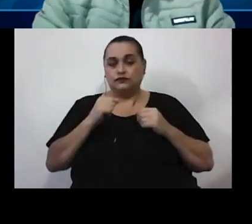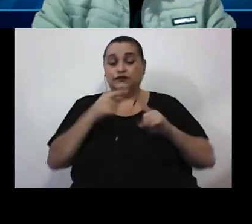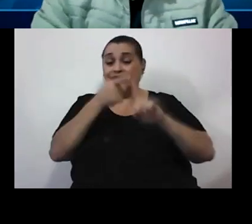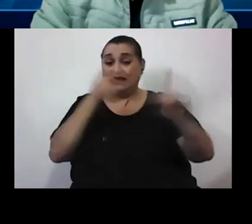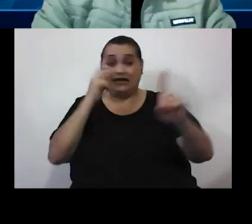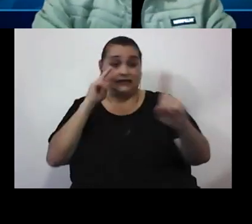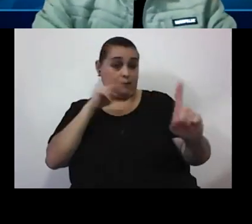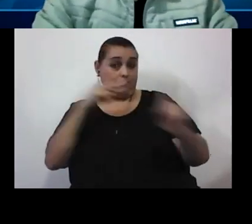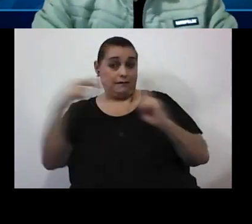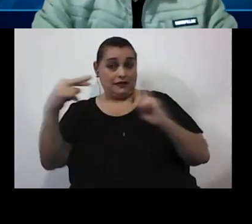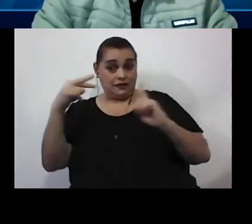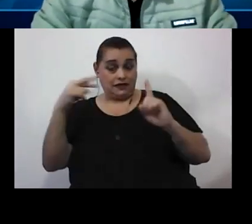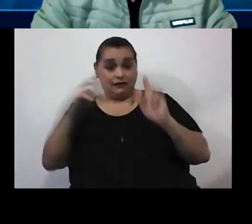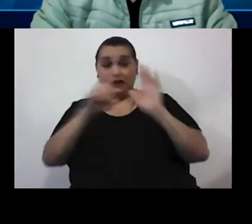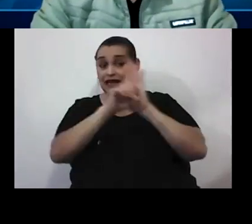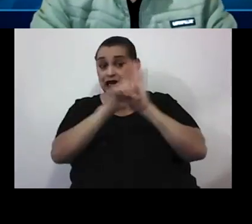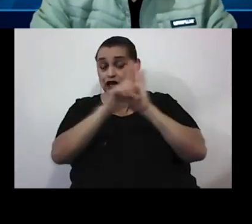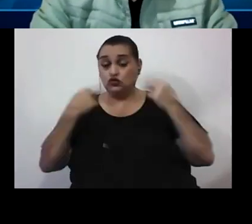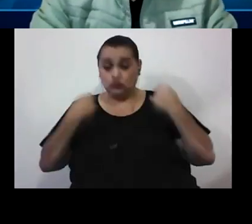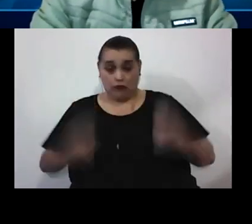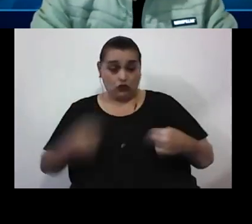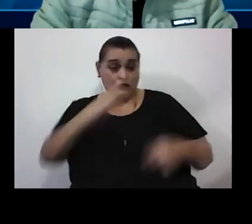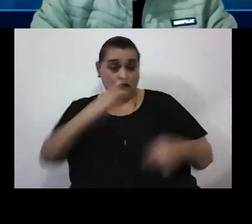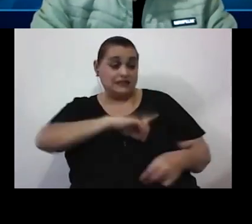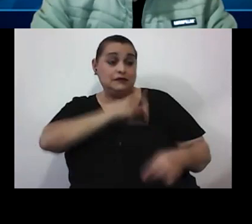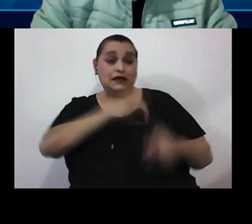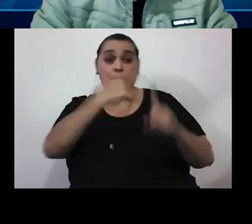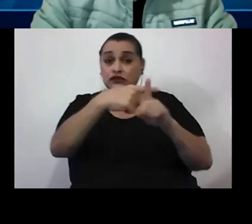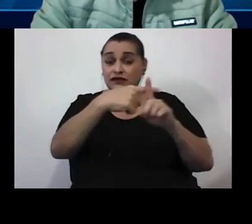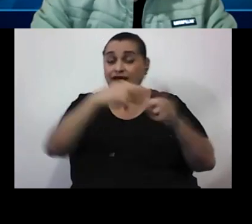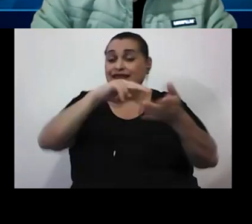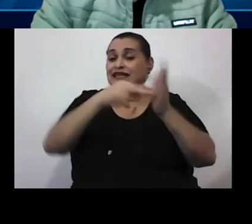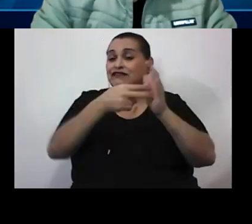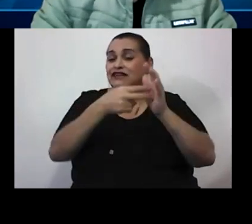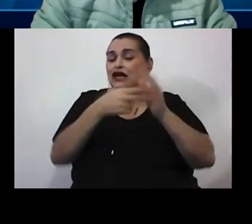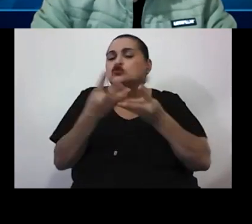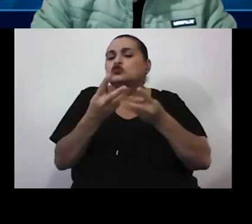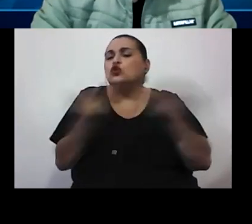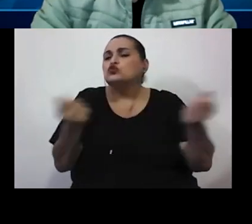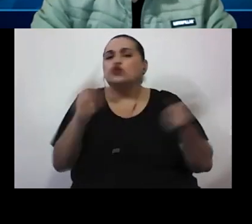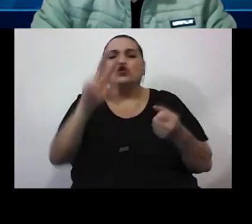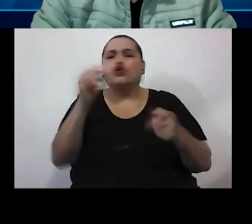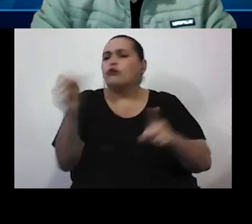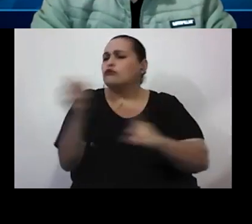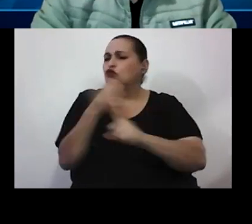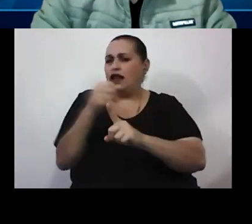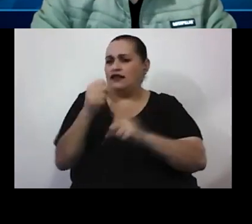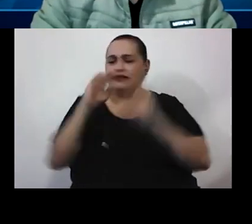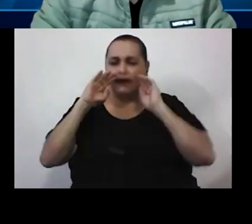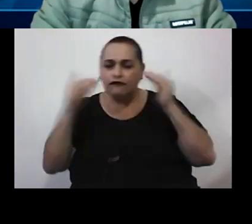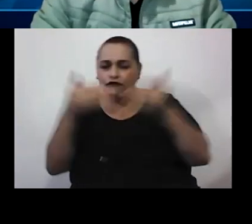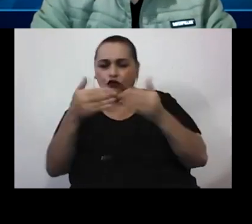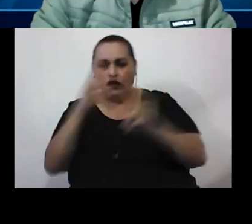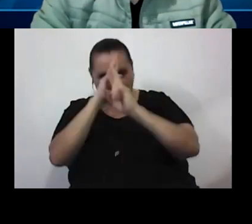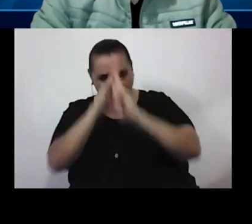de los derechos humanos, la disciplina positiva es una solución no violenta, enfocada en el respeto que se basa en los